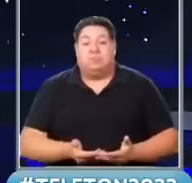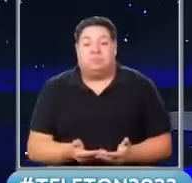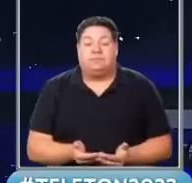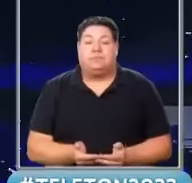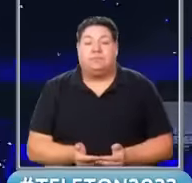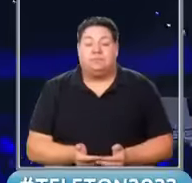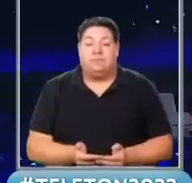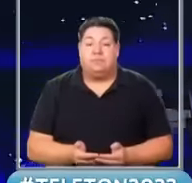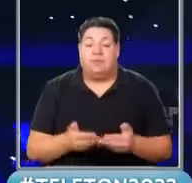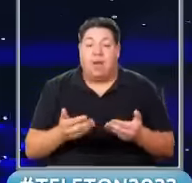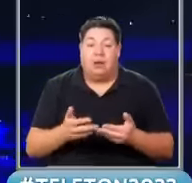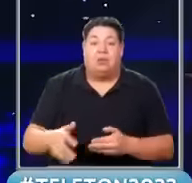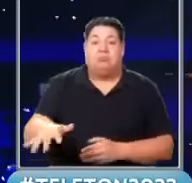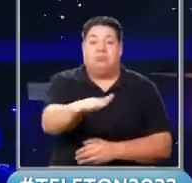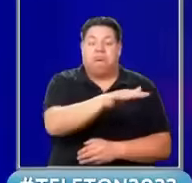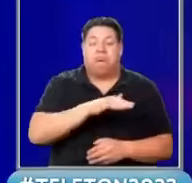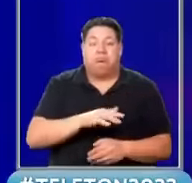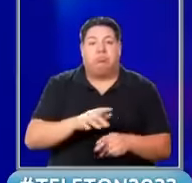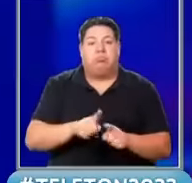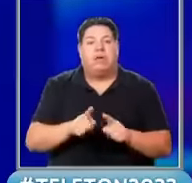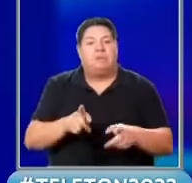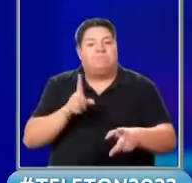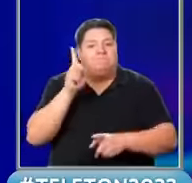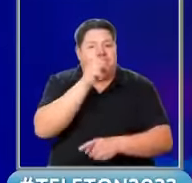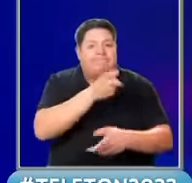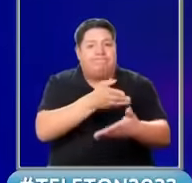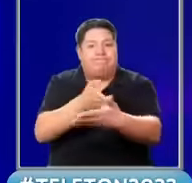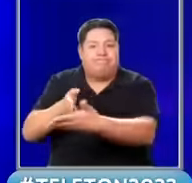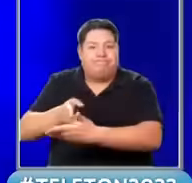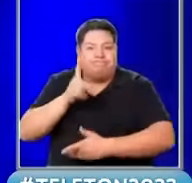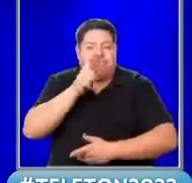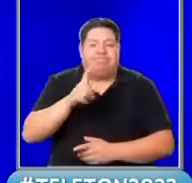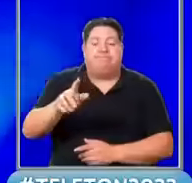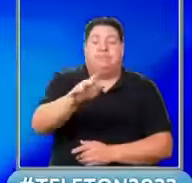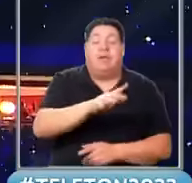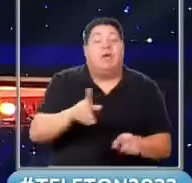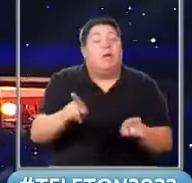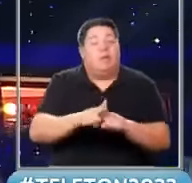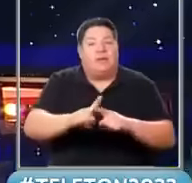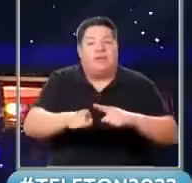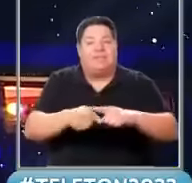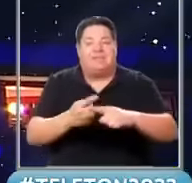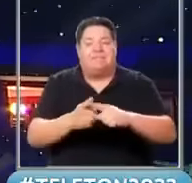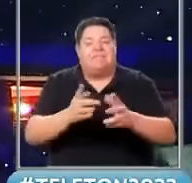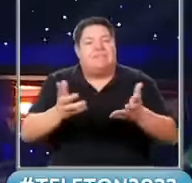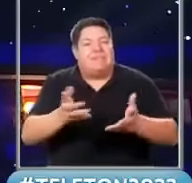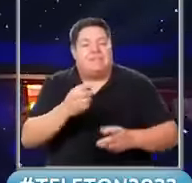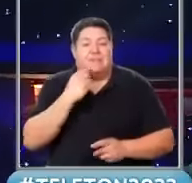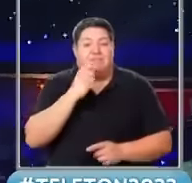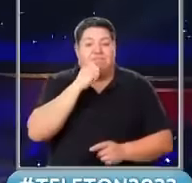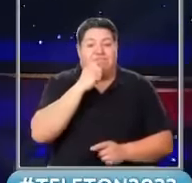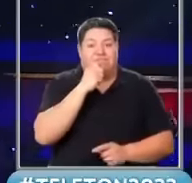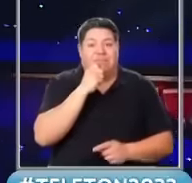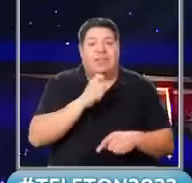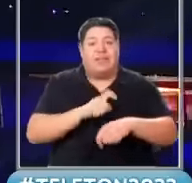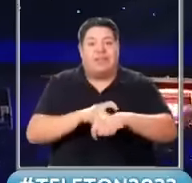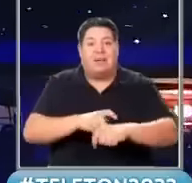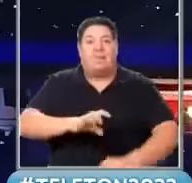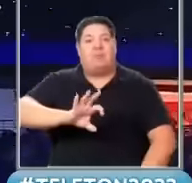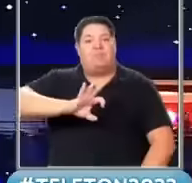Hoy vivimos tiempos difíciles. Pero también vivimos tiempo de